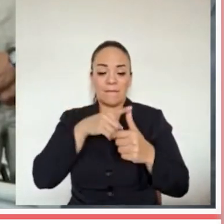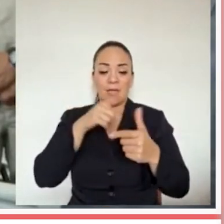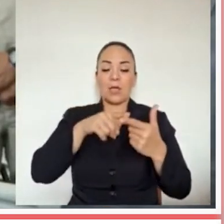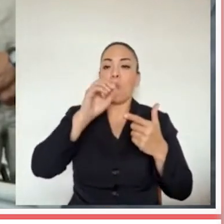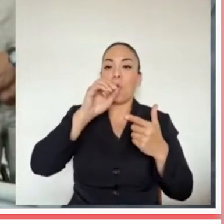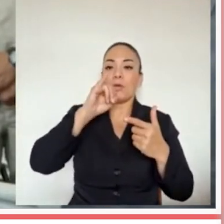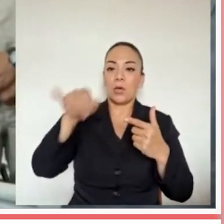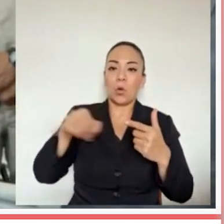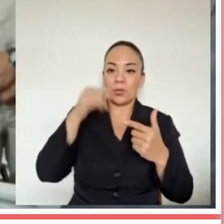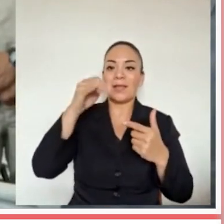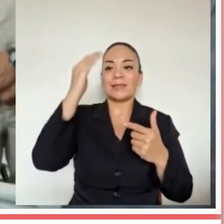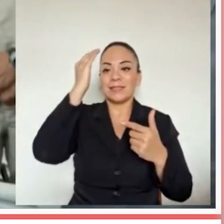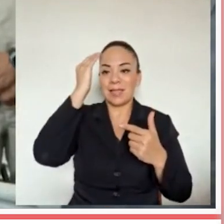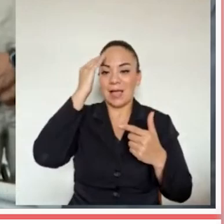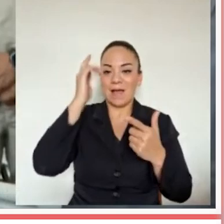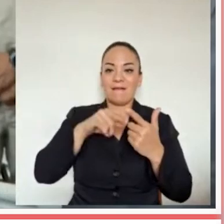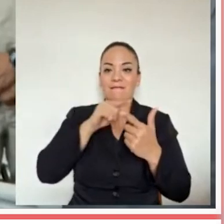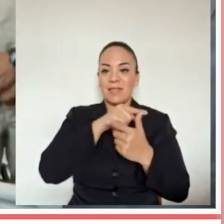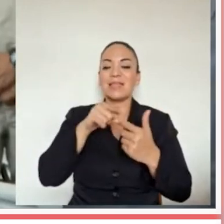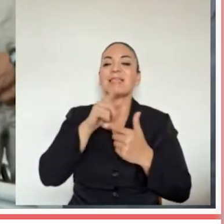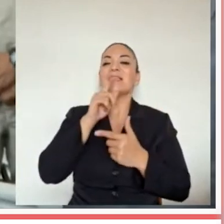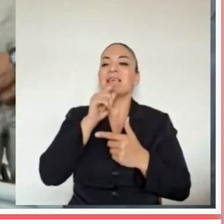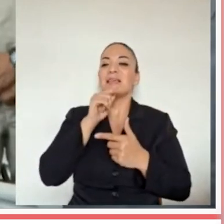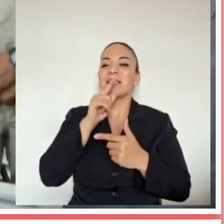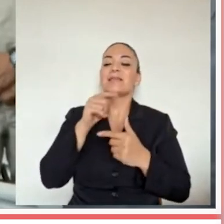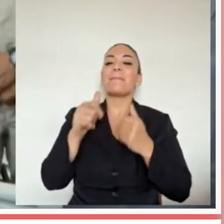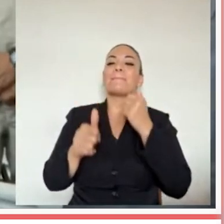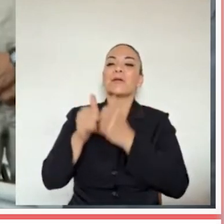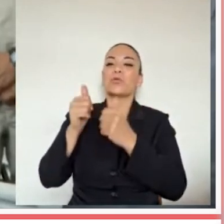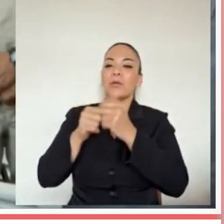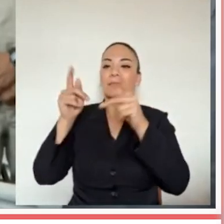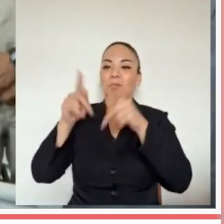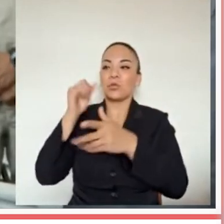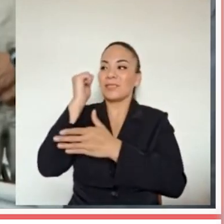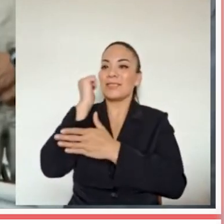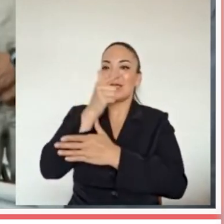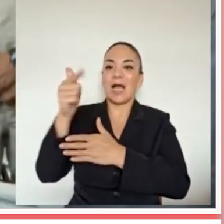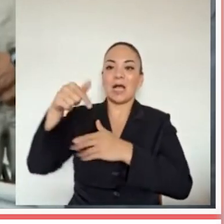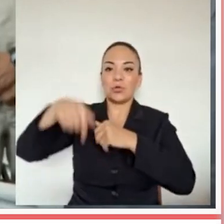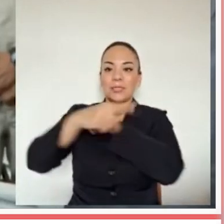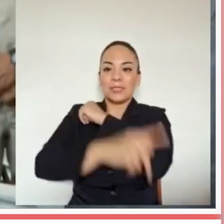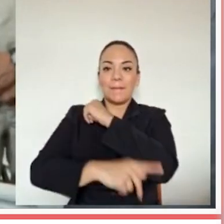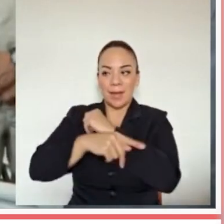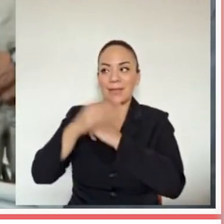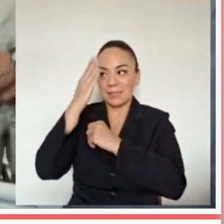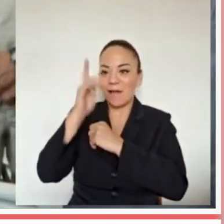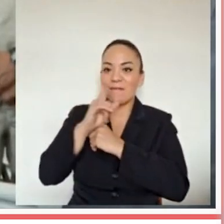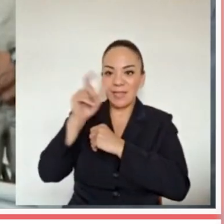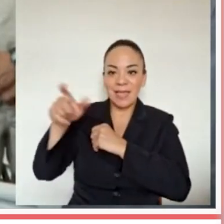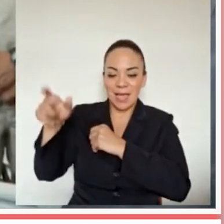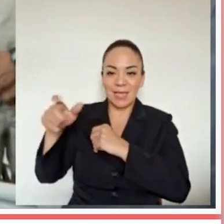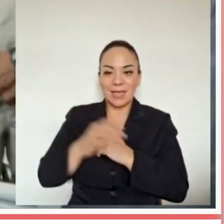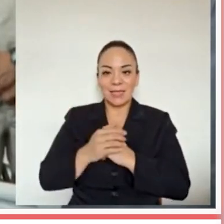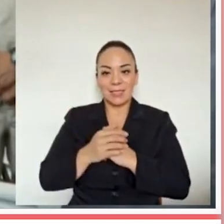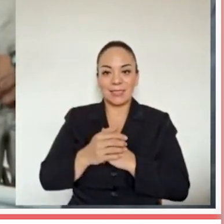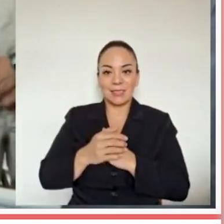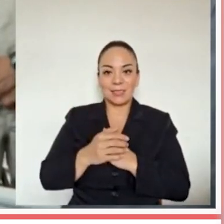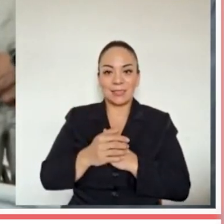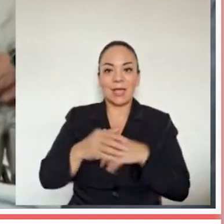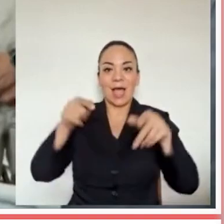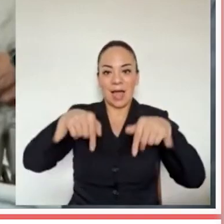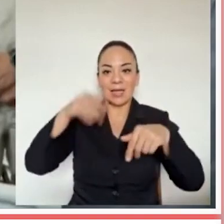sabe quiénes son la mayoría de los sicarios en este país, quién les paga, quién